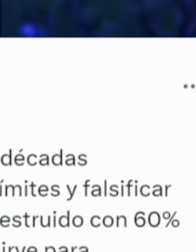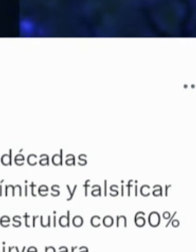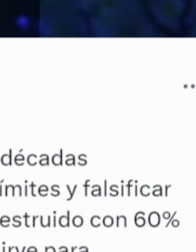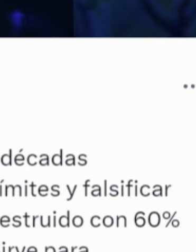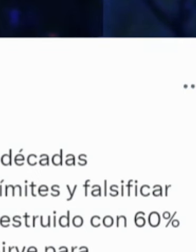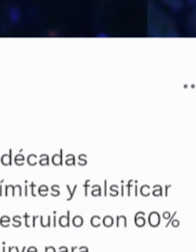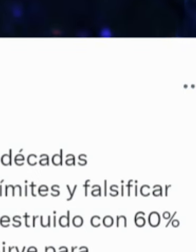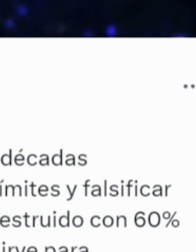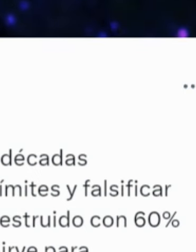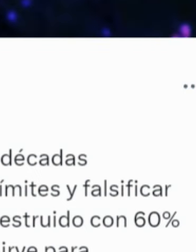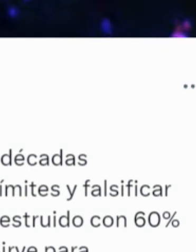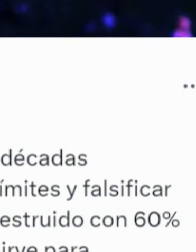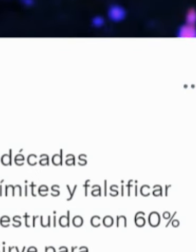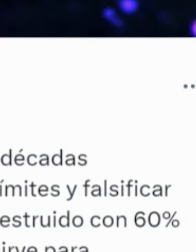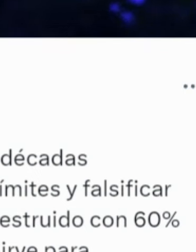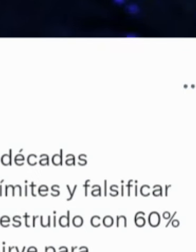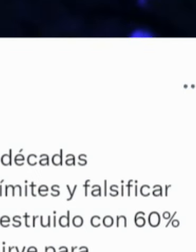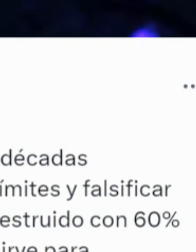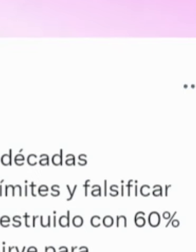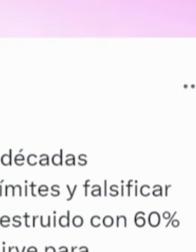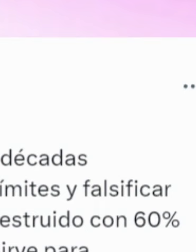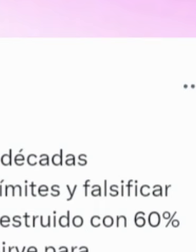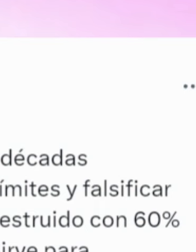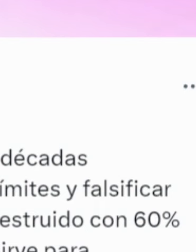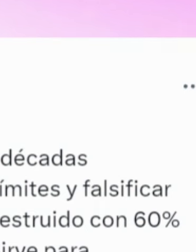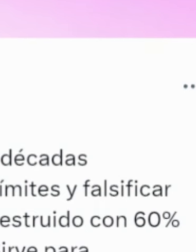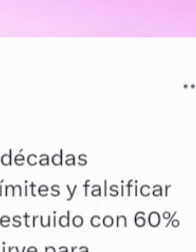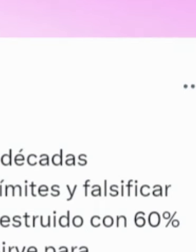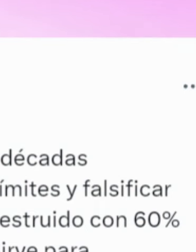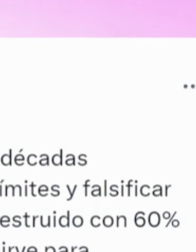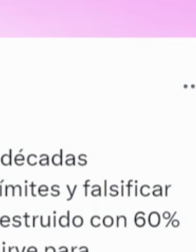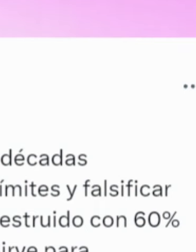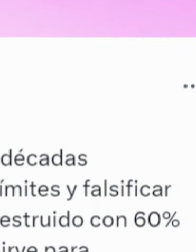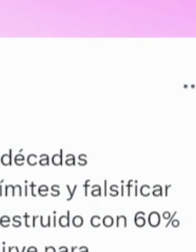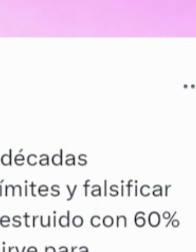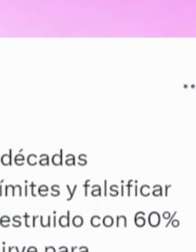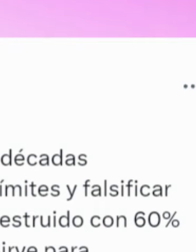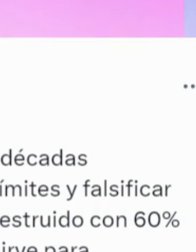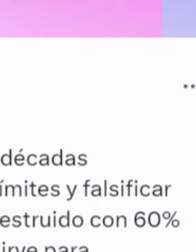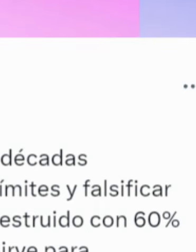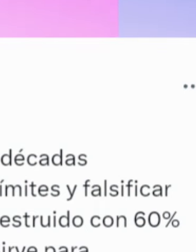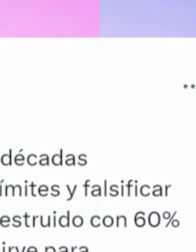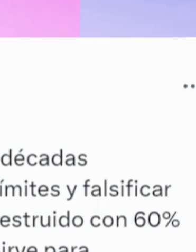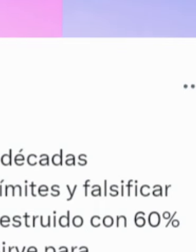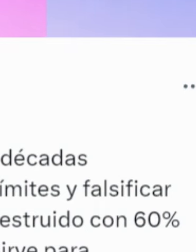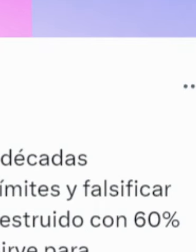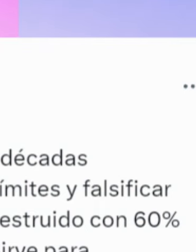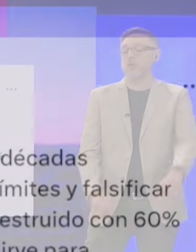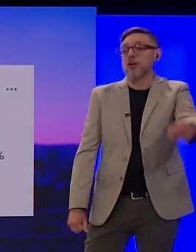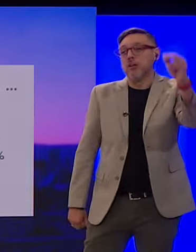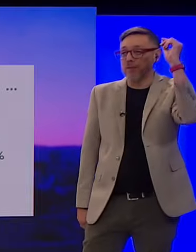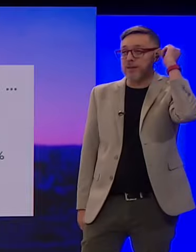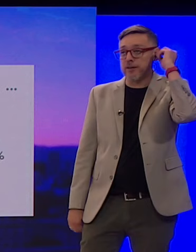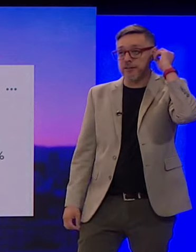reconstruir el país que ustedes destruyeron. Viva la libertad, carajo, BLLC, que es su grito de campaña de guerra,